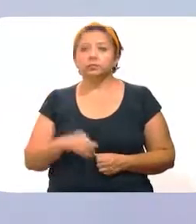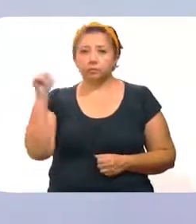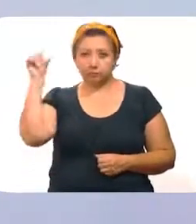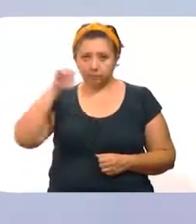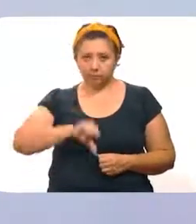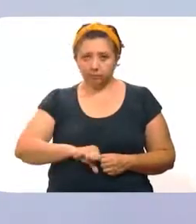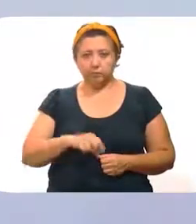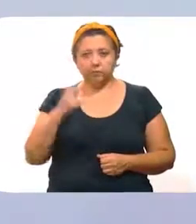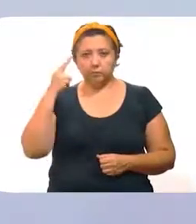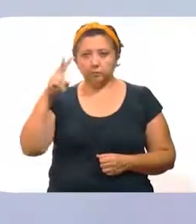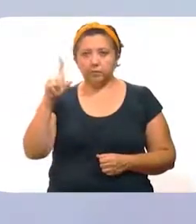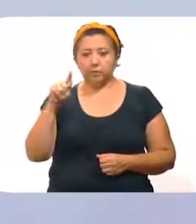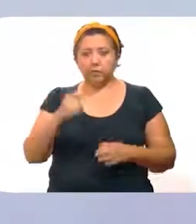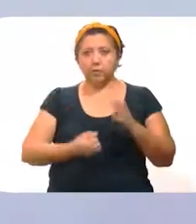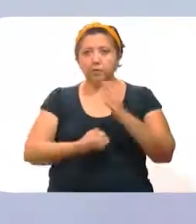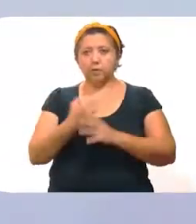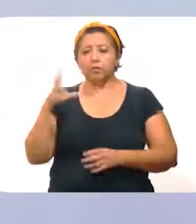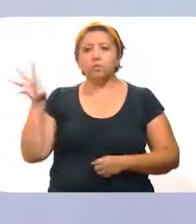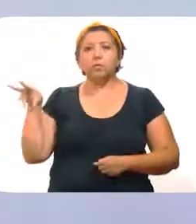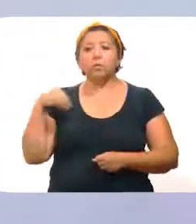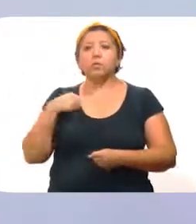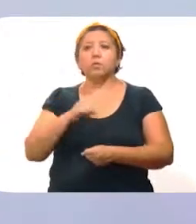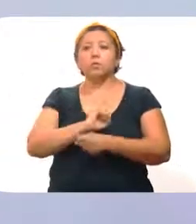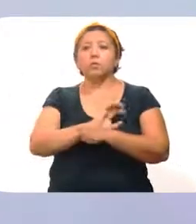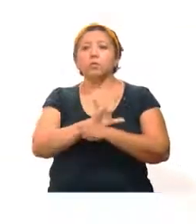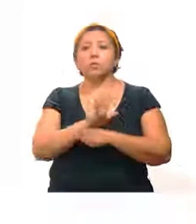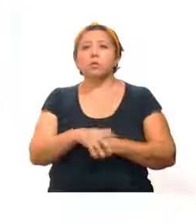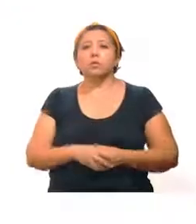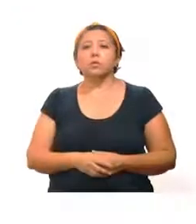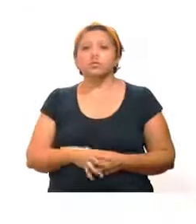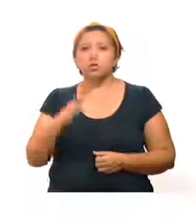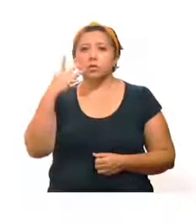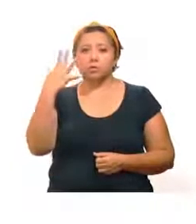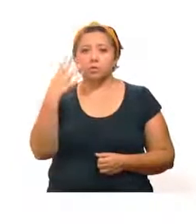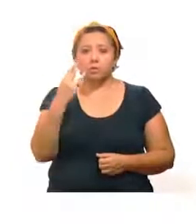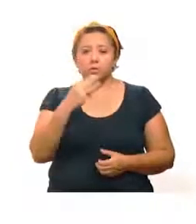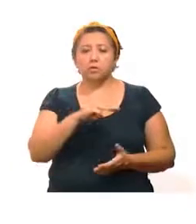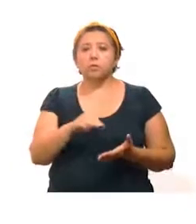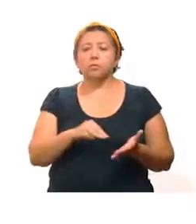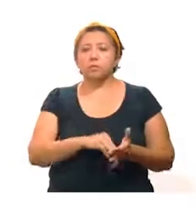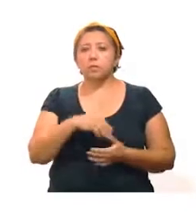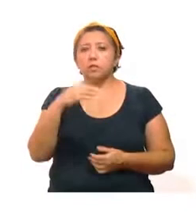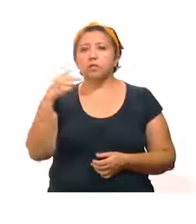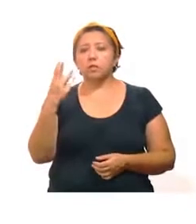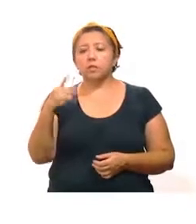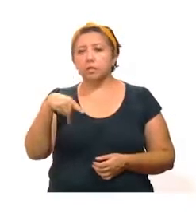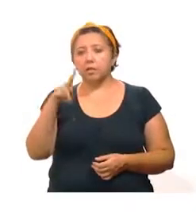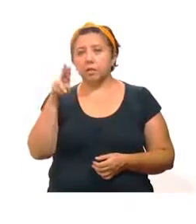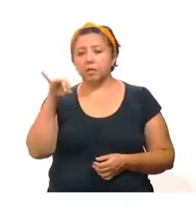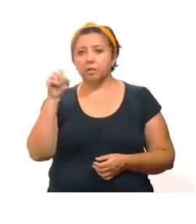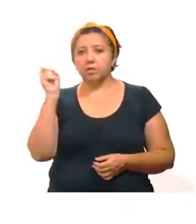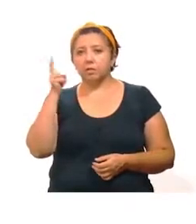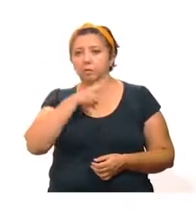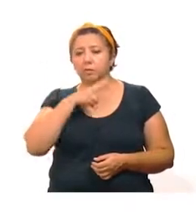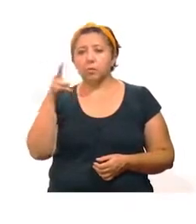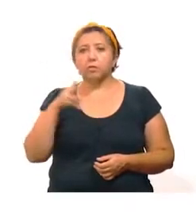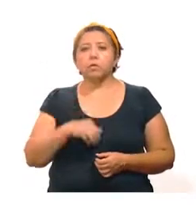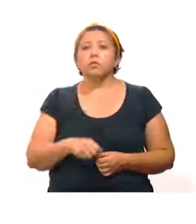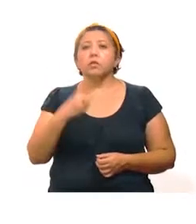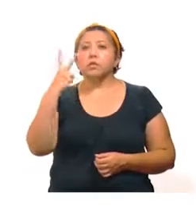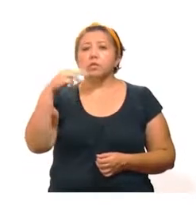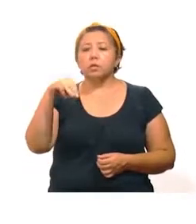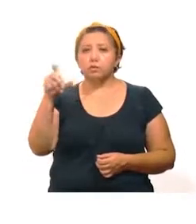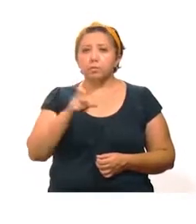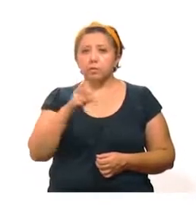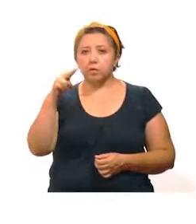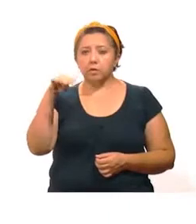Hoy se detectaron 70 nuevos contagios de coronavirus, 53 en Mérida, 3 en Canacín y en Valladolid, 2 en